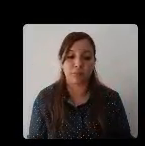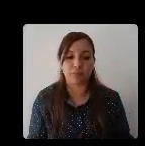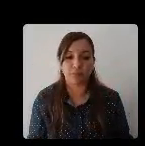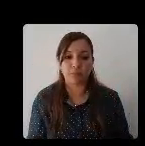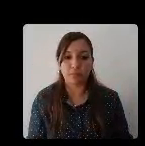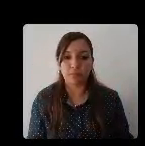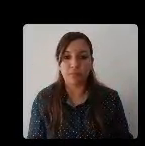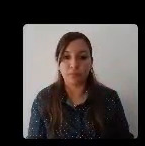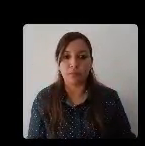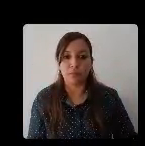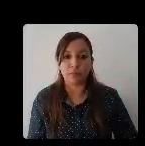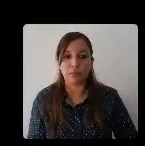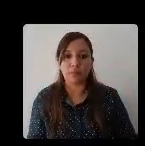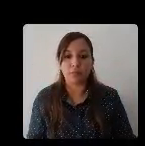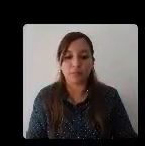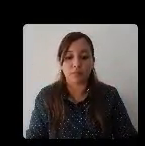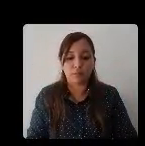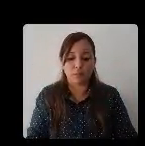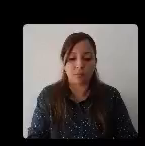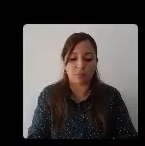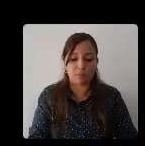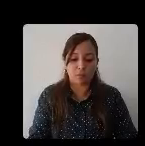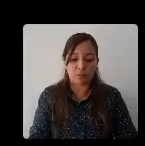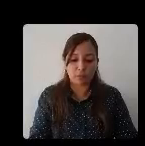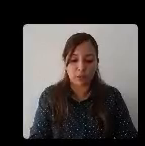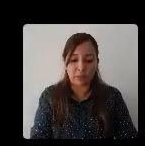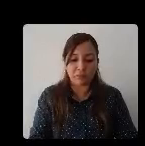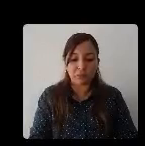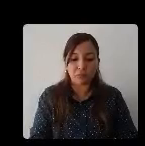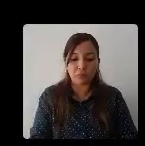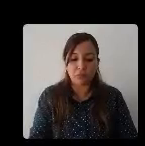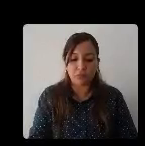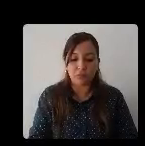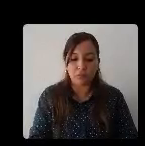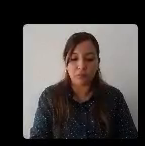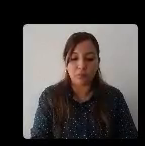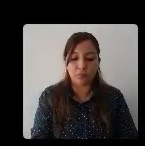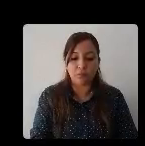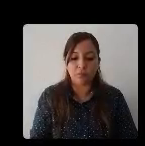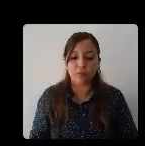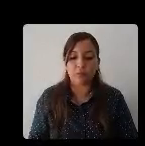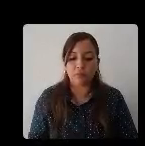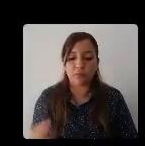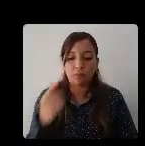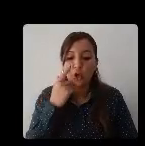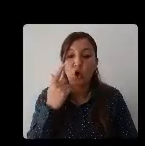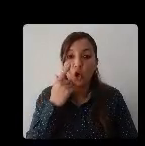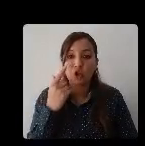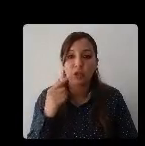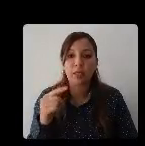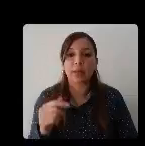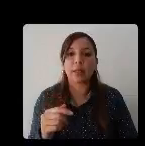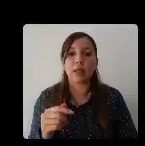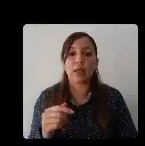digo. Sí, Estrellita. Excelente, Juancito. Qué importante ese espíritu de reinventarse,